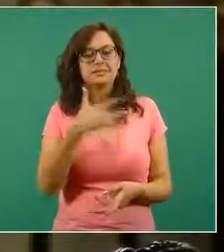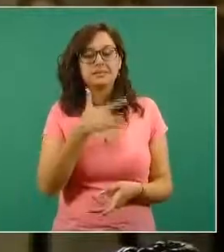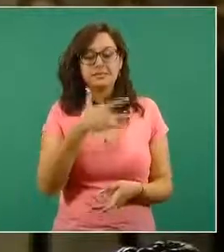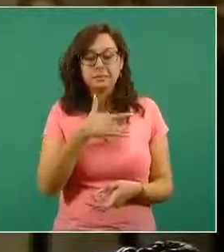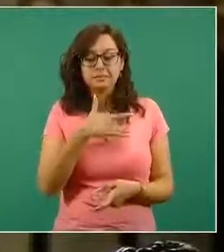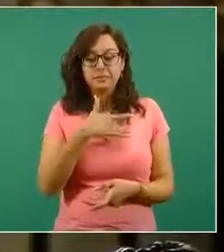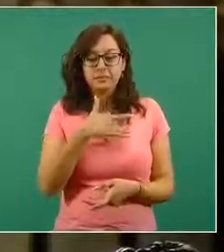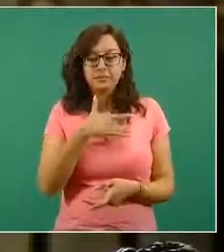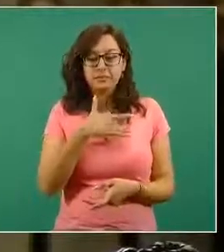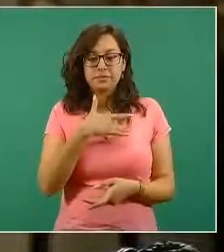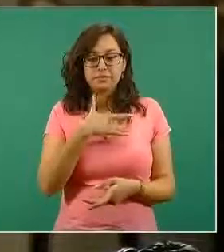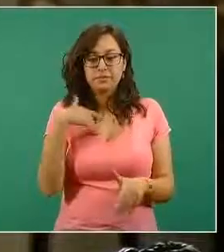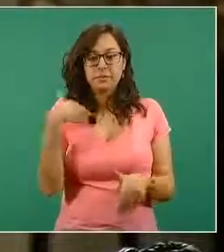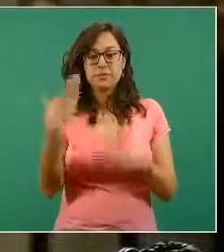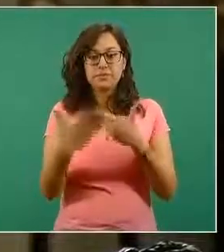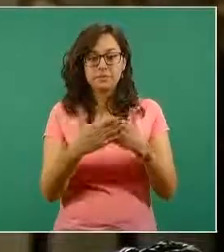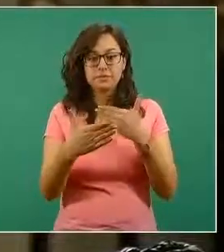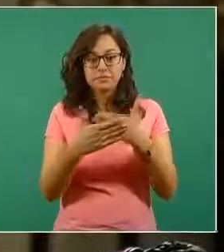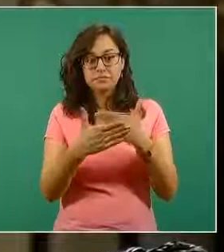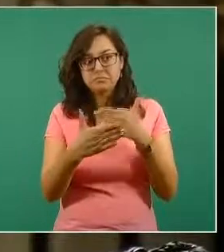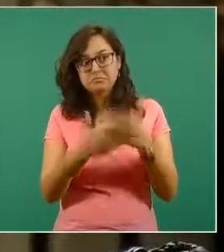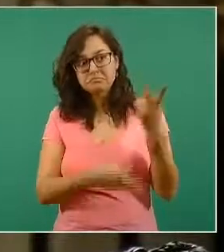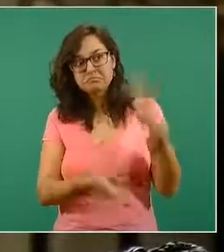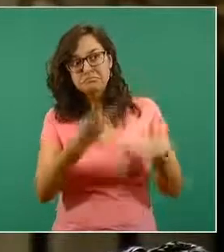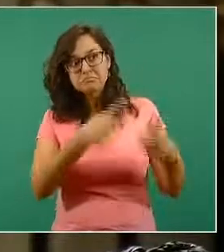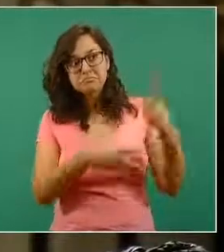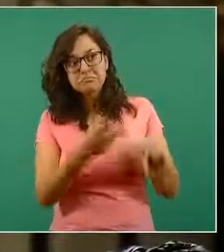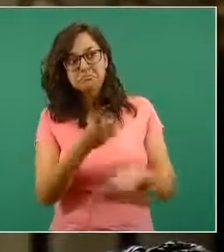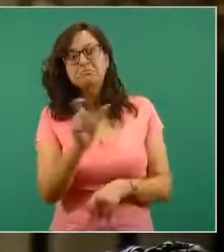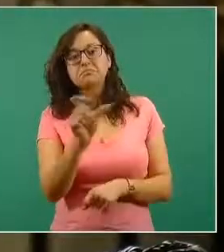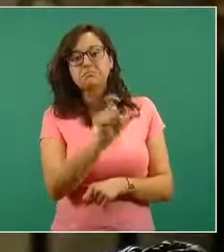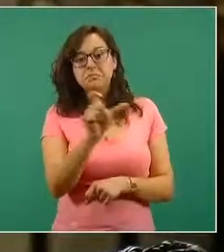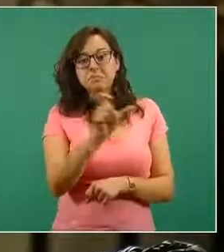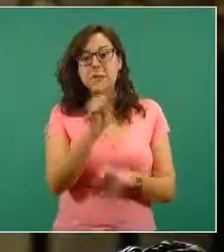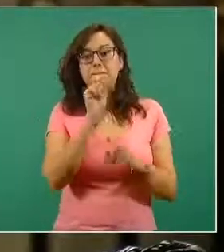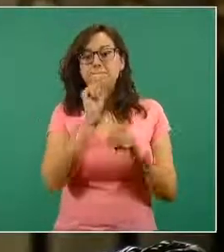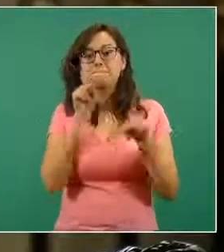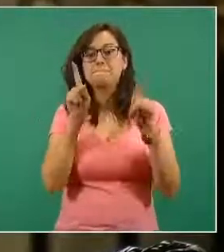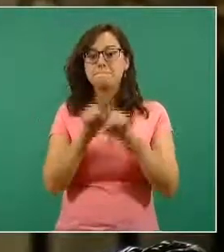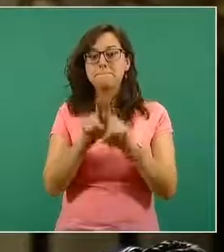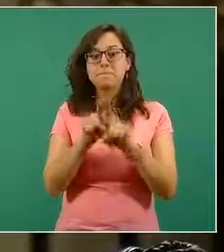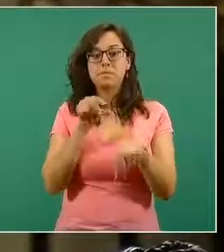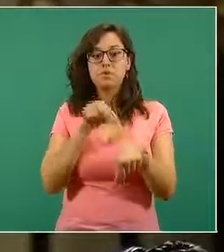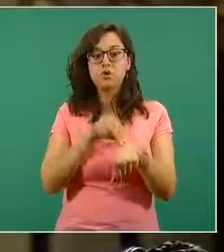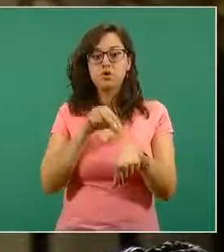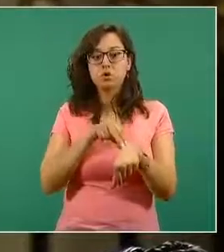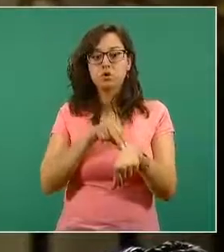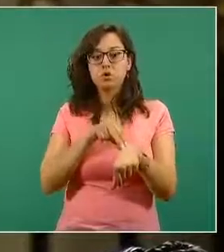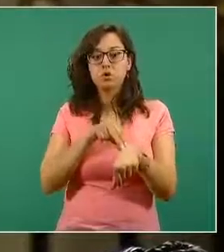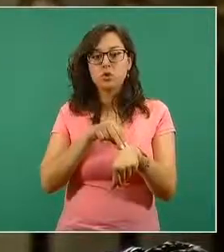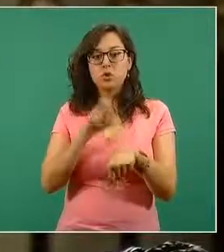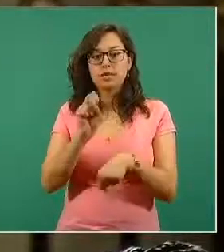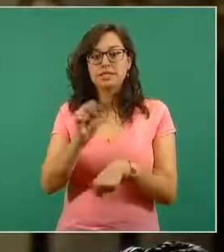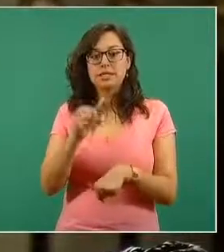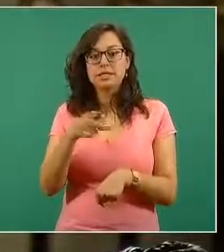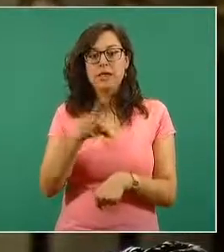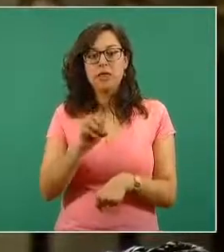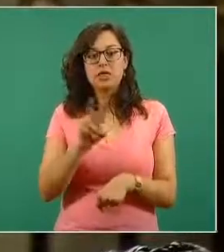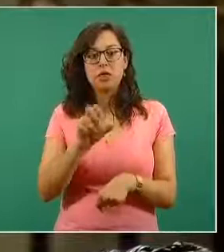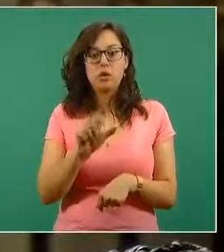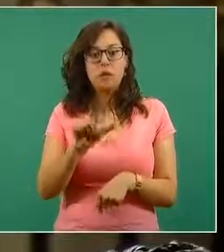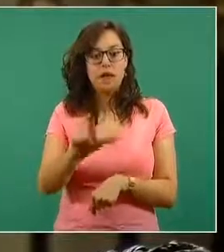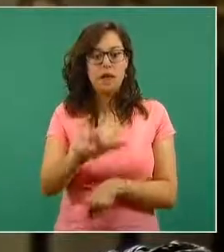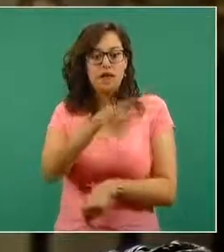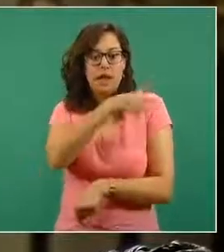lo podríamos tener próximamente? Y también cómo se encuentra el señor Luis Crescencio Sandoval, de la Secretaría de la Defensa